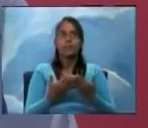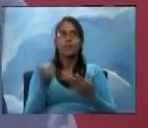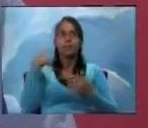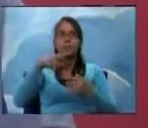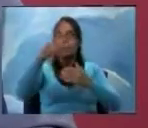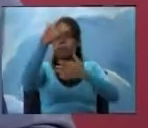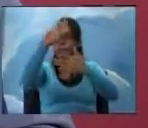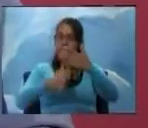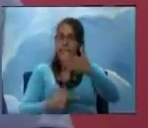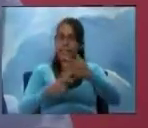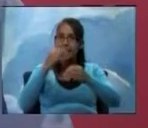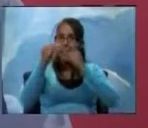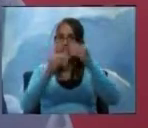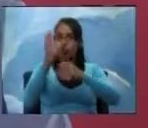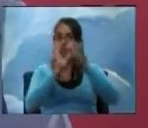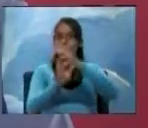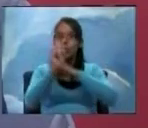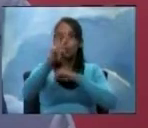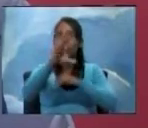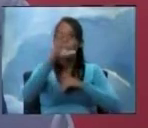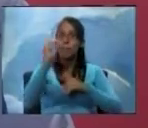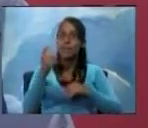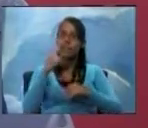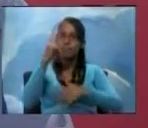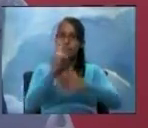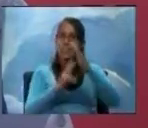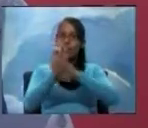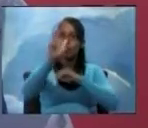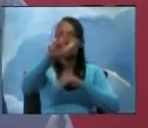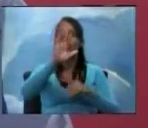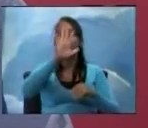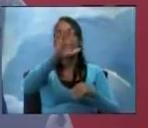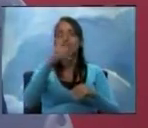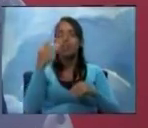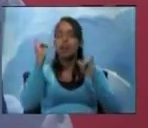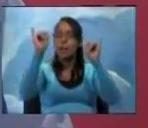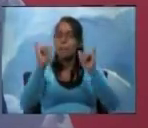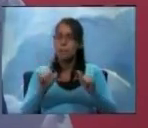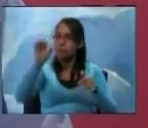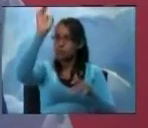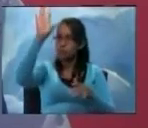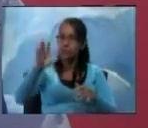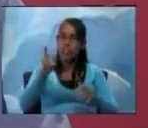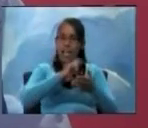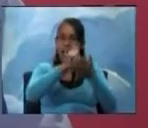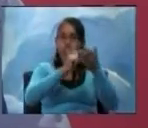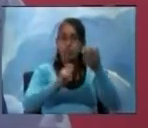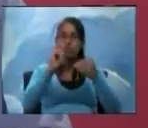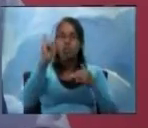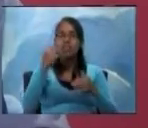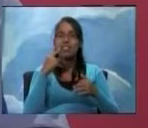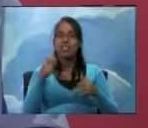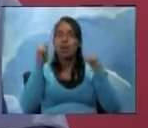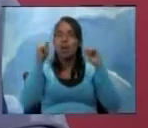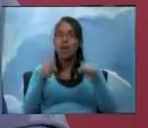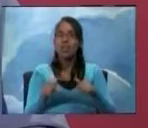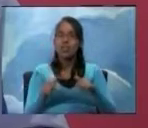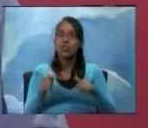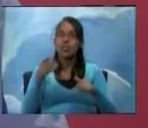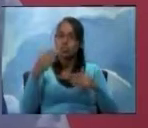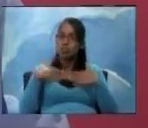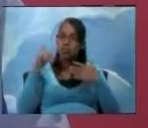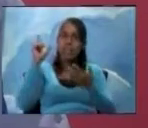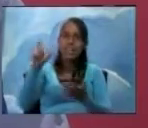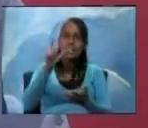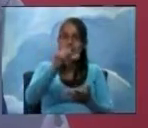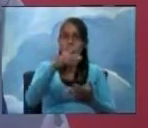un texto en el libro de Hechos, capítulo 20, versículo 35, que el mismo apóstol Pablo escribió y dijo, esto os he